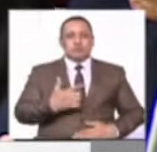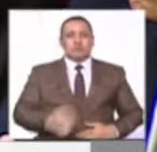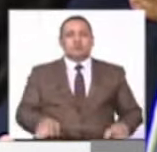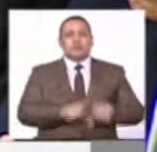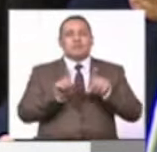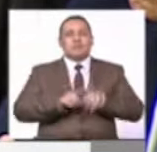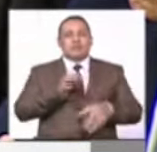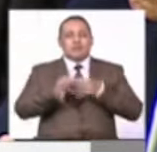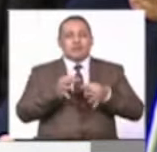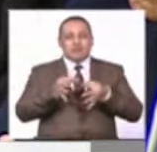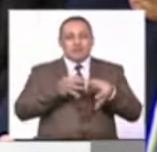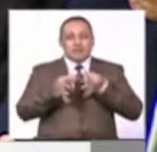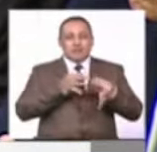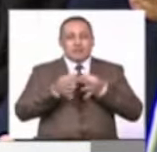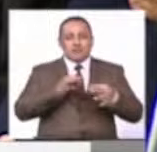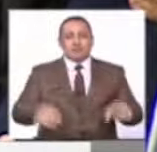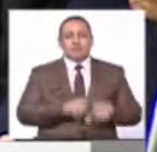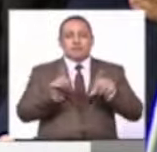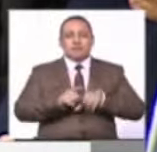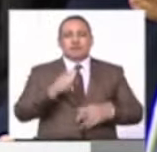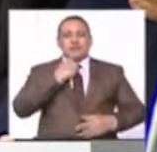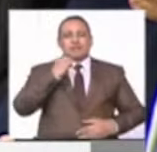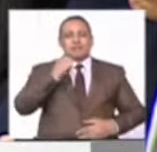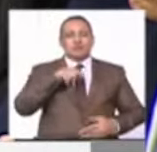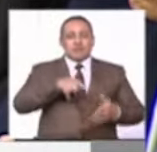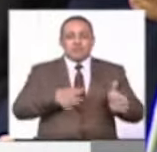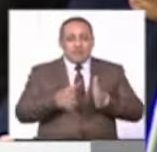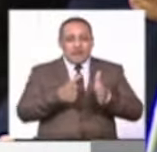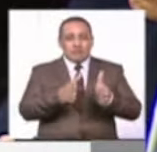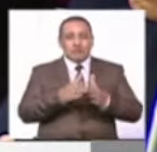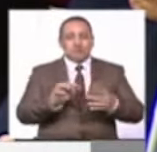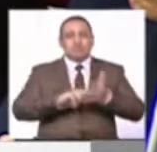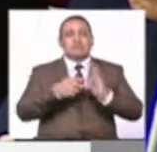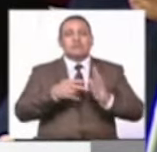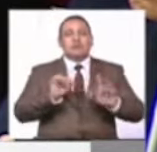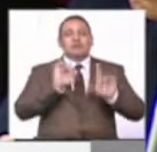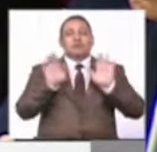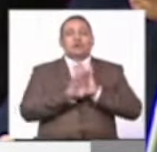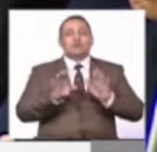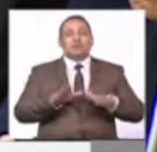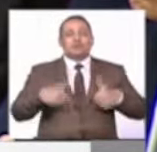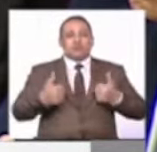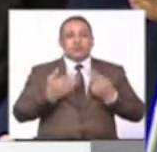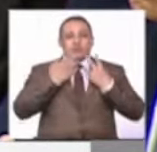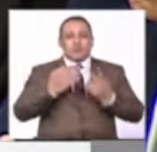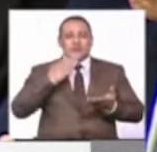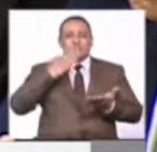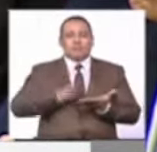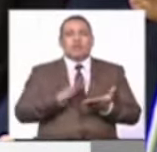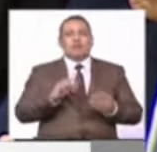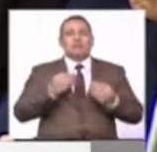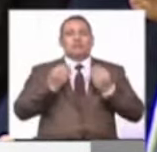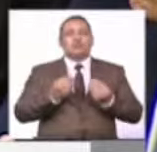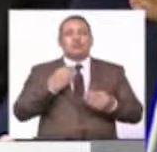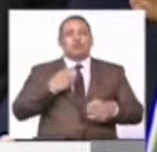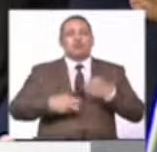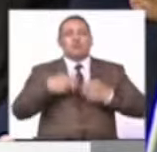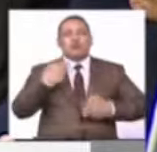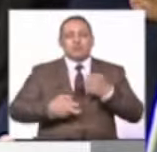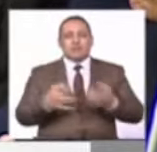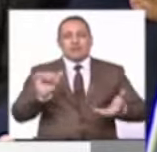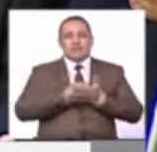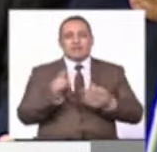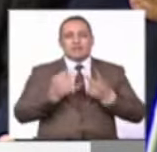hablo interpretar el derecho en tal sentido hacerlo si hubiera sido grave por las consecuencias que ya